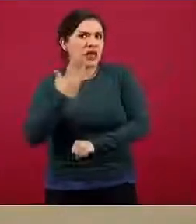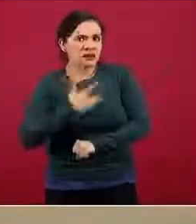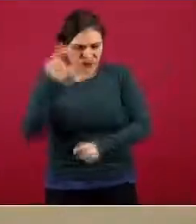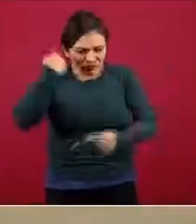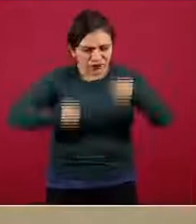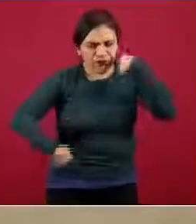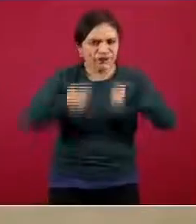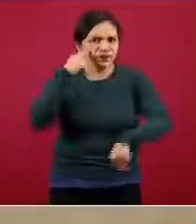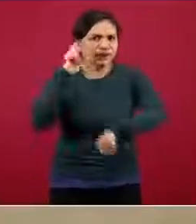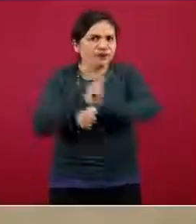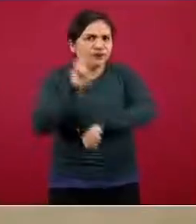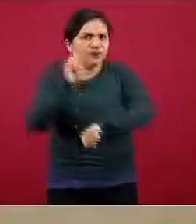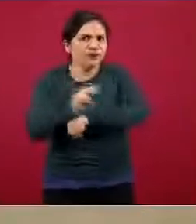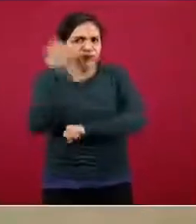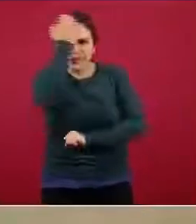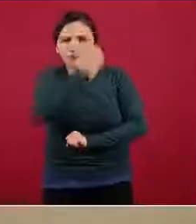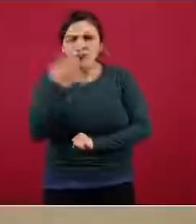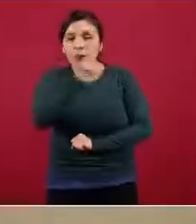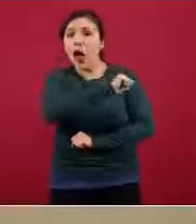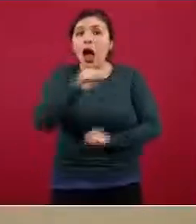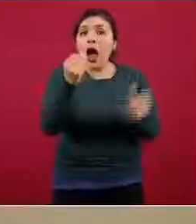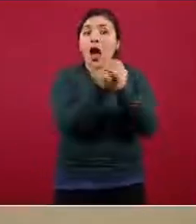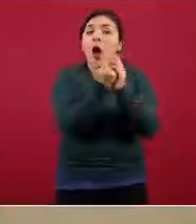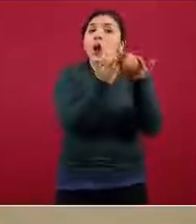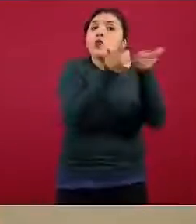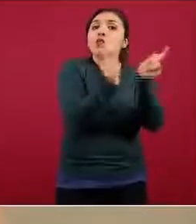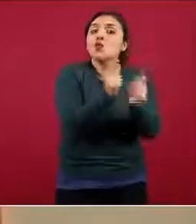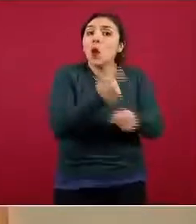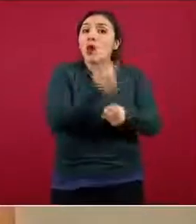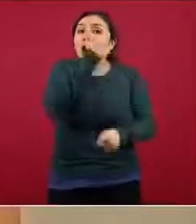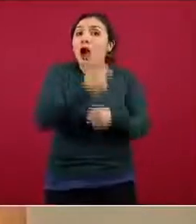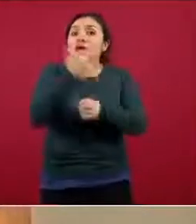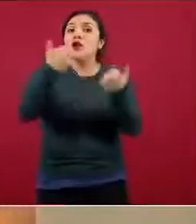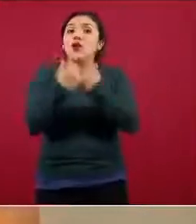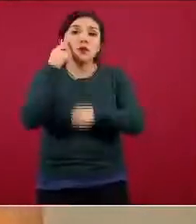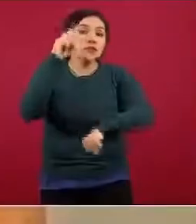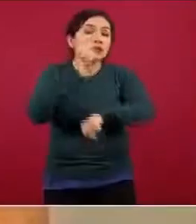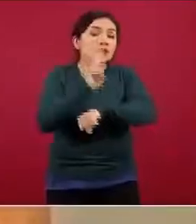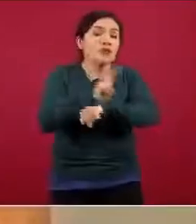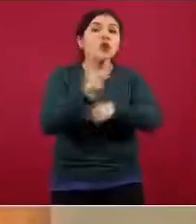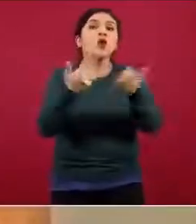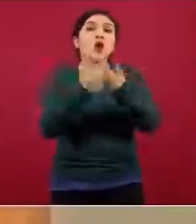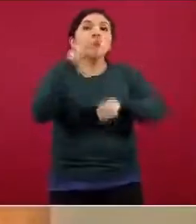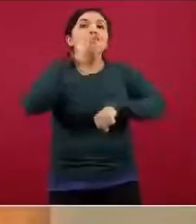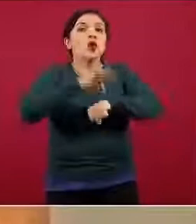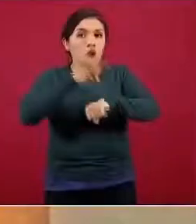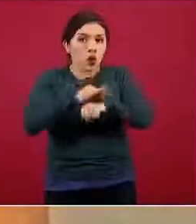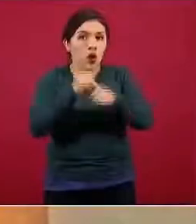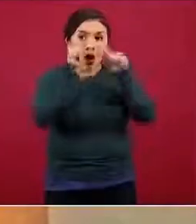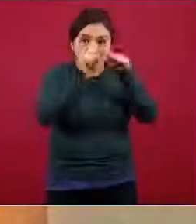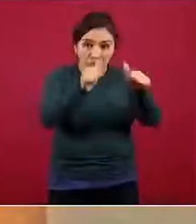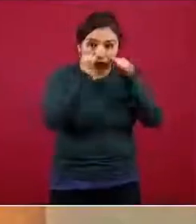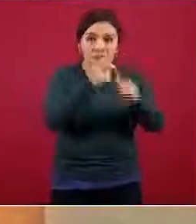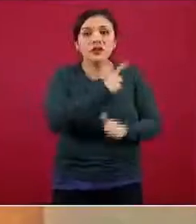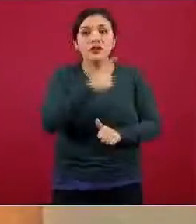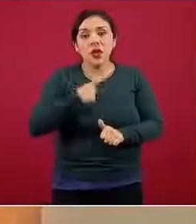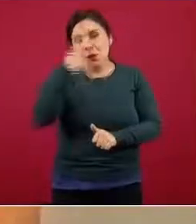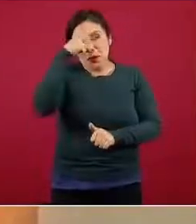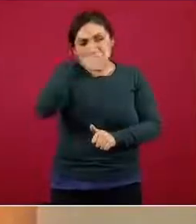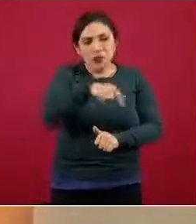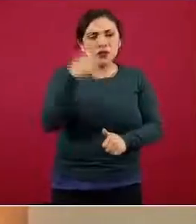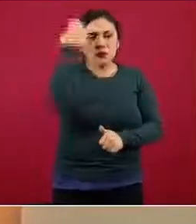el monitorear, especialmente en los grupos de riesgo, tener una revisión clínica con un grupo de salud que pueda